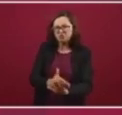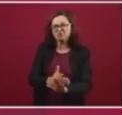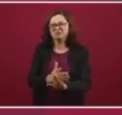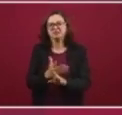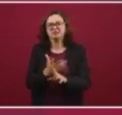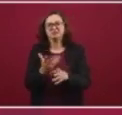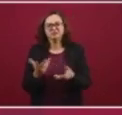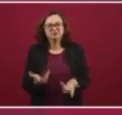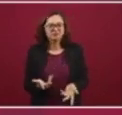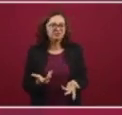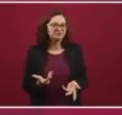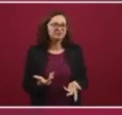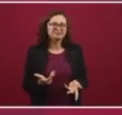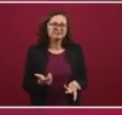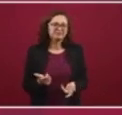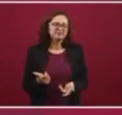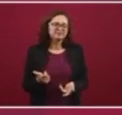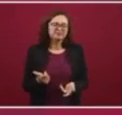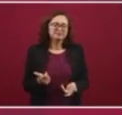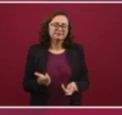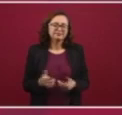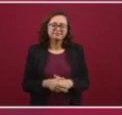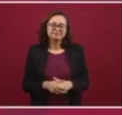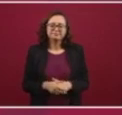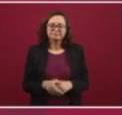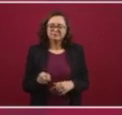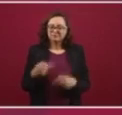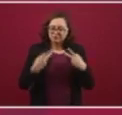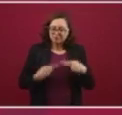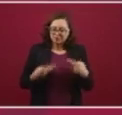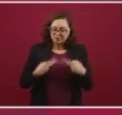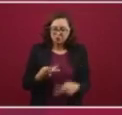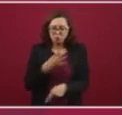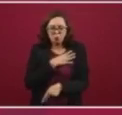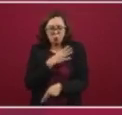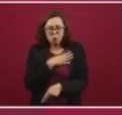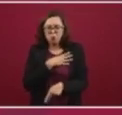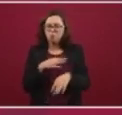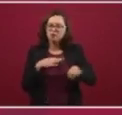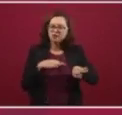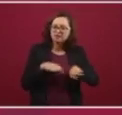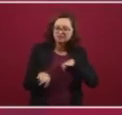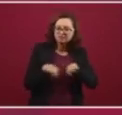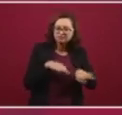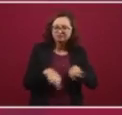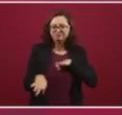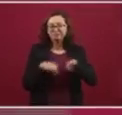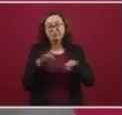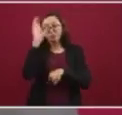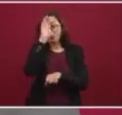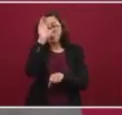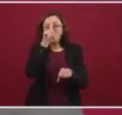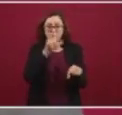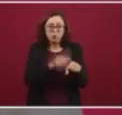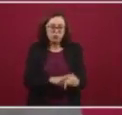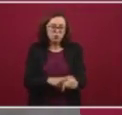por ser como son, gente buena, trabajadora, con mucha cultura, han